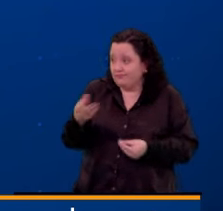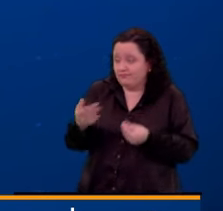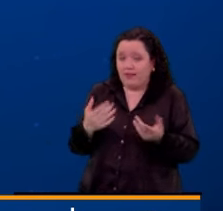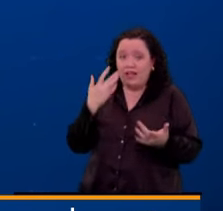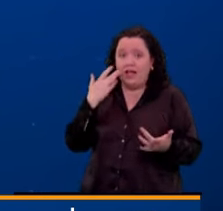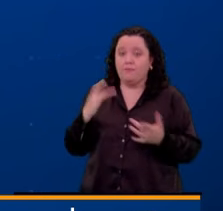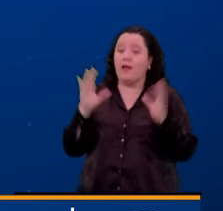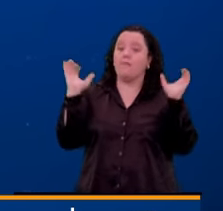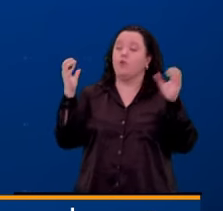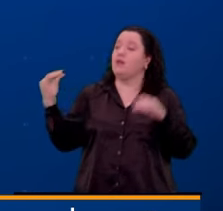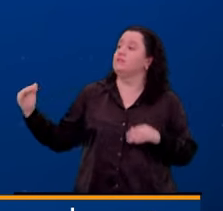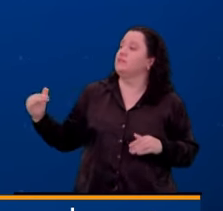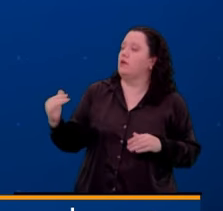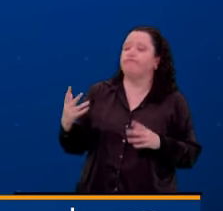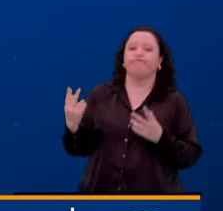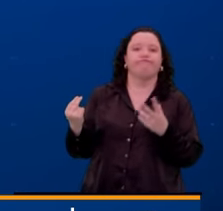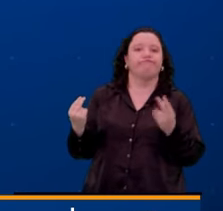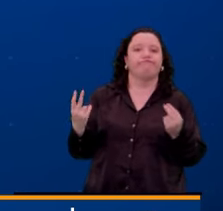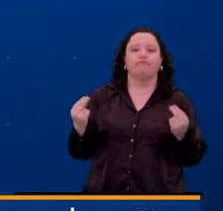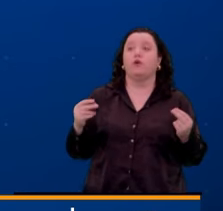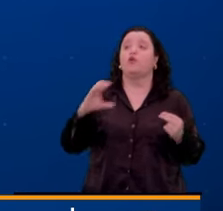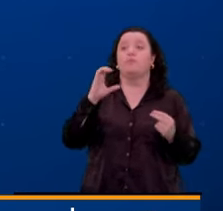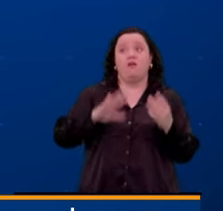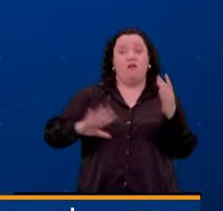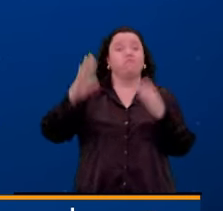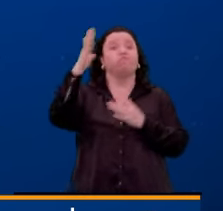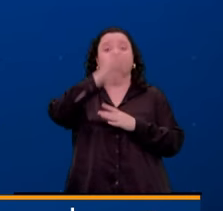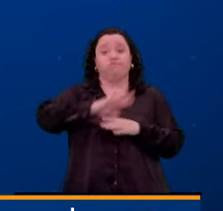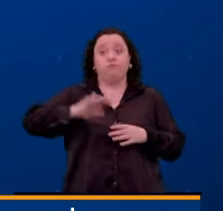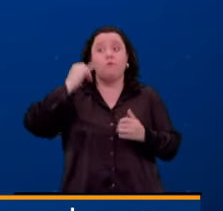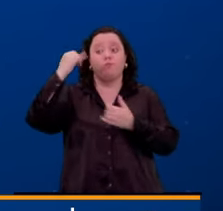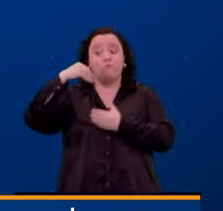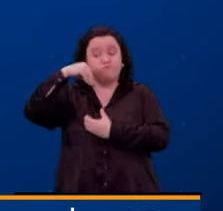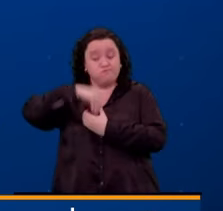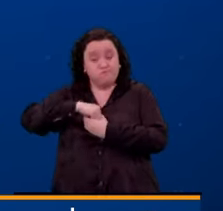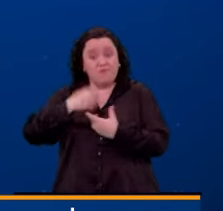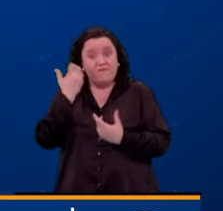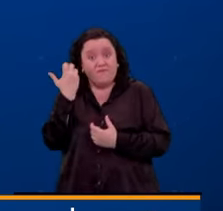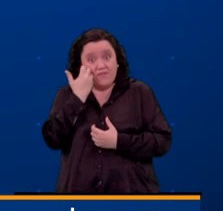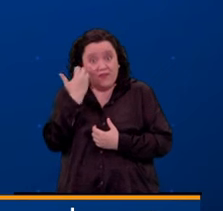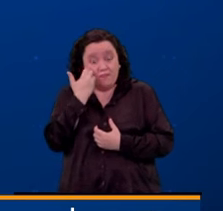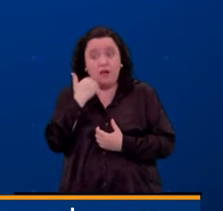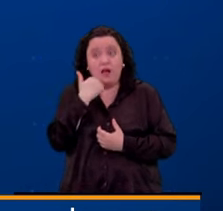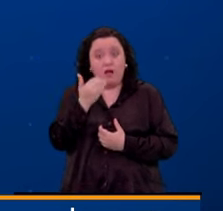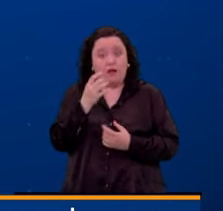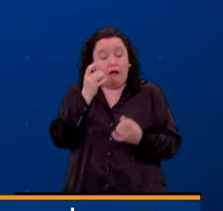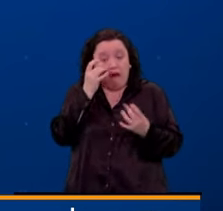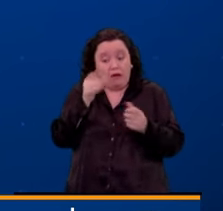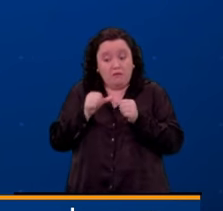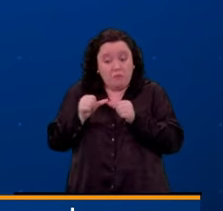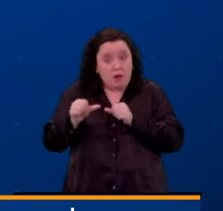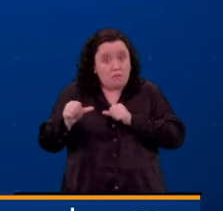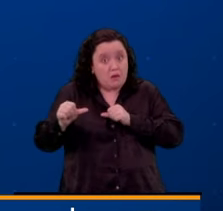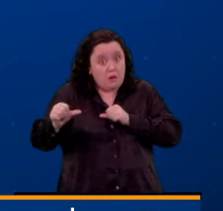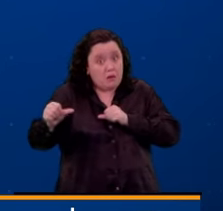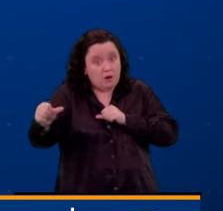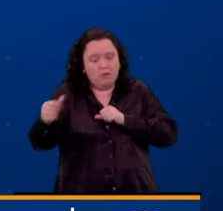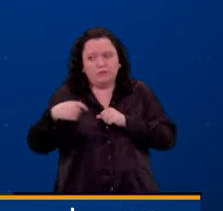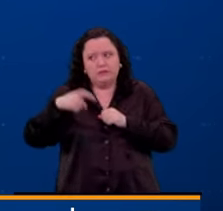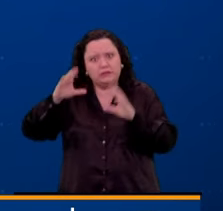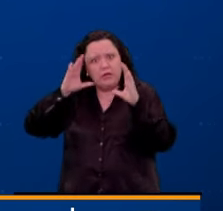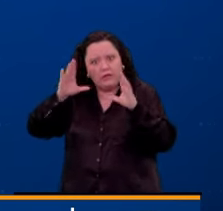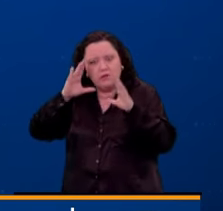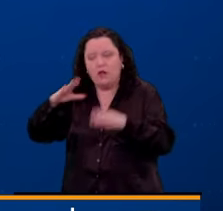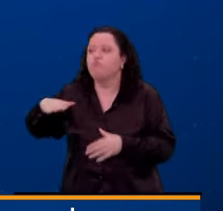las ambulancias en varias regiones del país que trasladan incluso a pacientes con condiciones crónicas de salud que necesitan